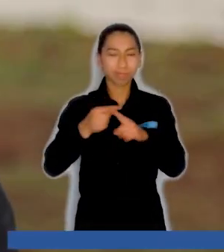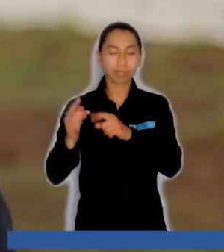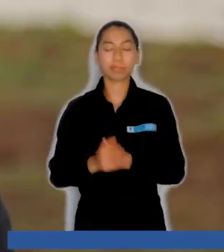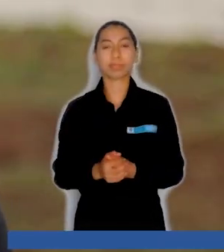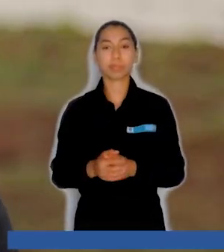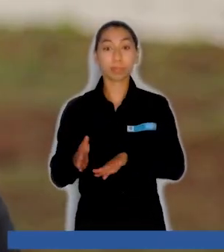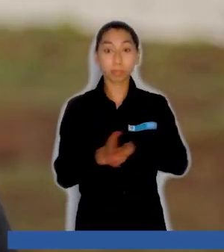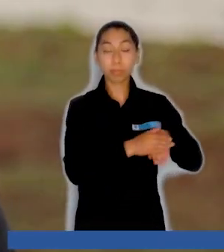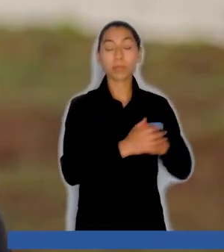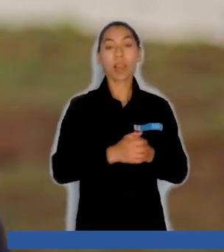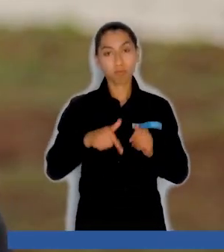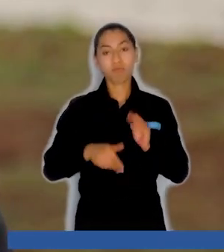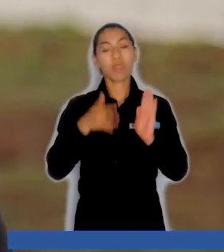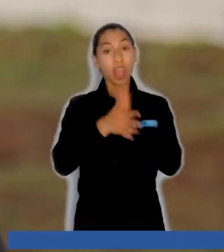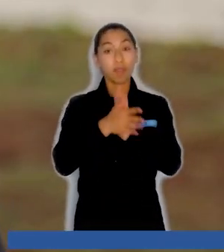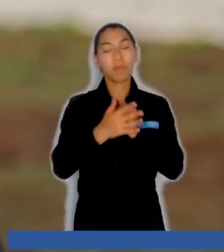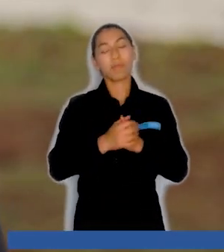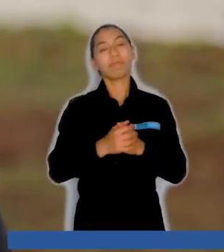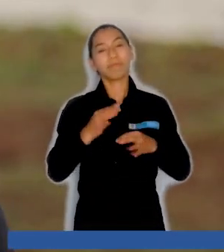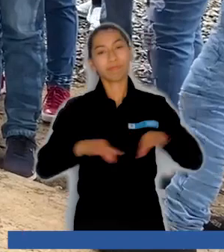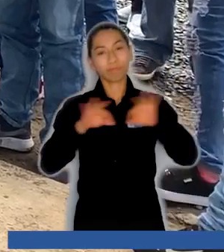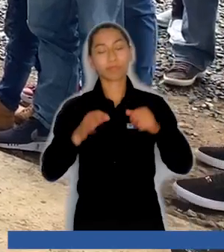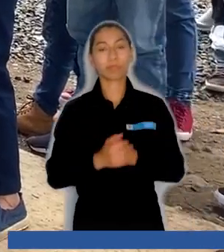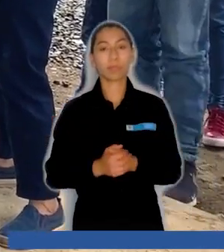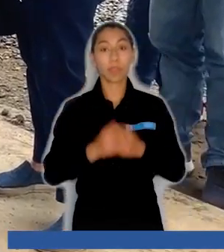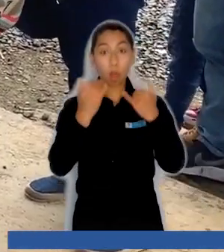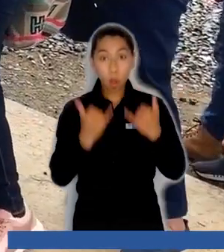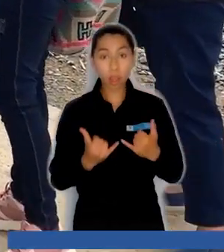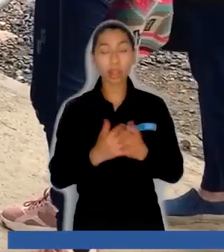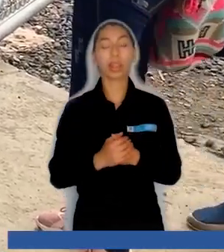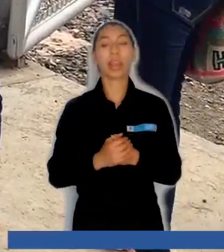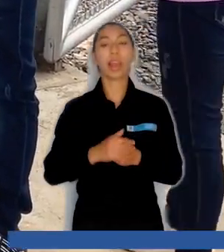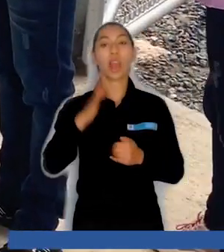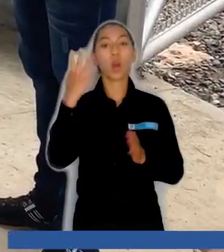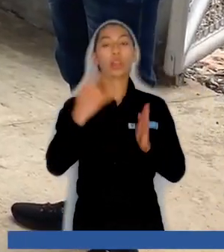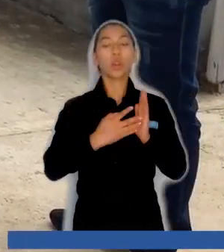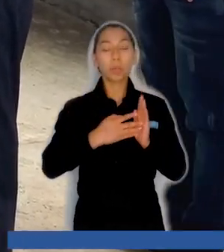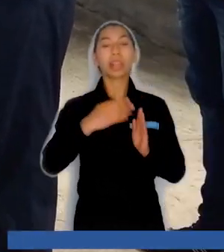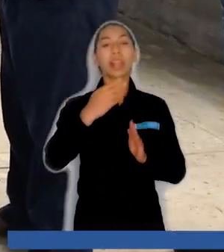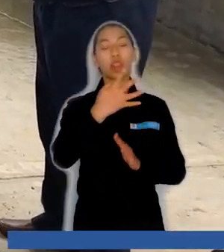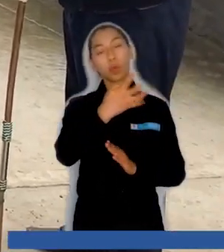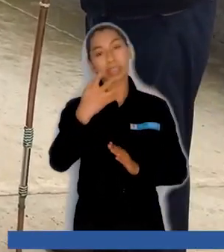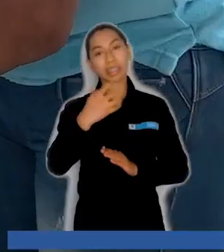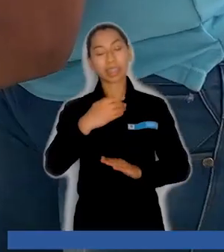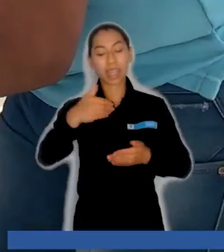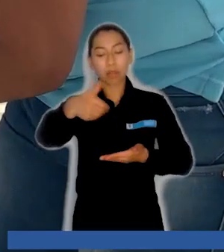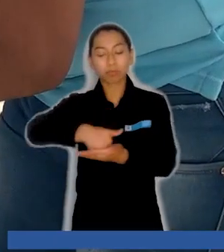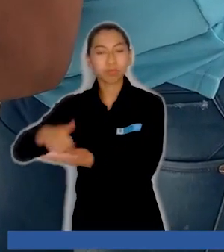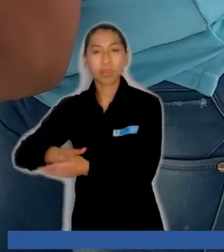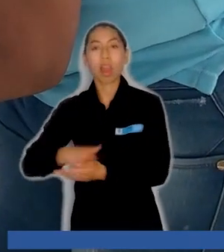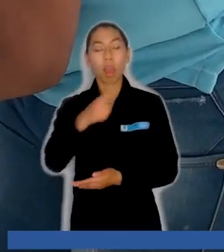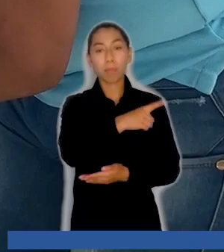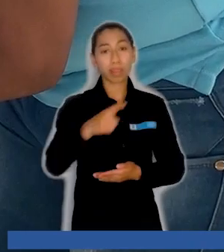En el informativo para las víctimas también es noticia. La siguiente información. A la fecha, la entidad ha recibido 4.978 solicitudes de